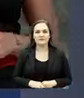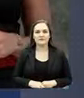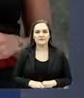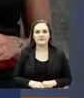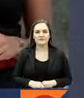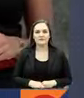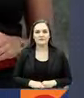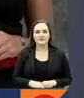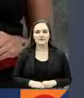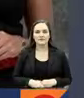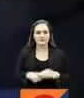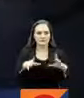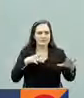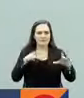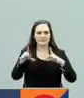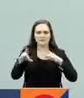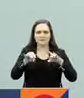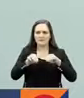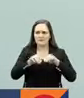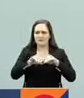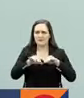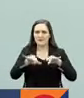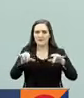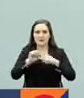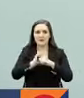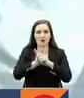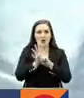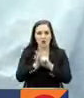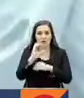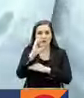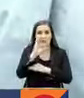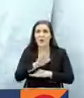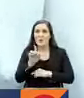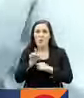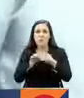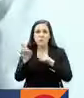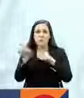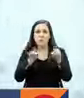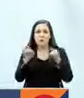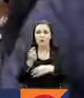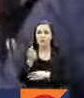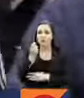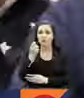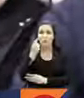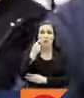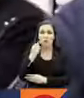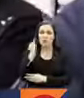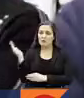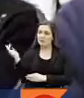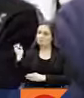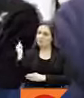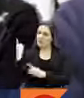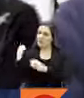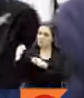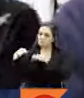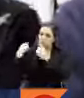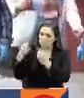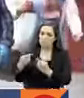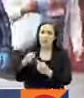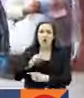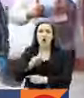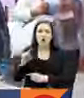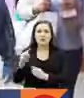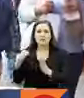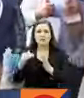Aumentaron los contagios por COVID-19 en Colombia. En las últimas 24 horas, el país reportó más de 11.000